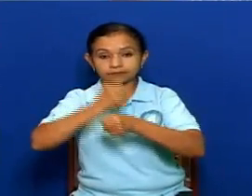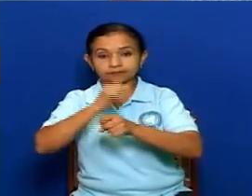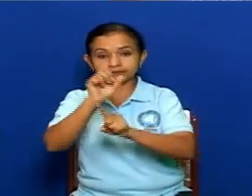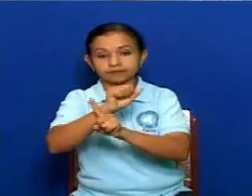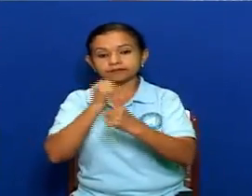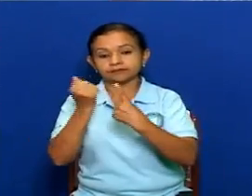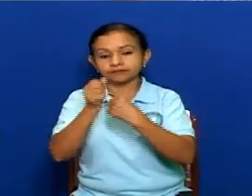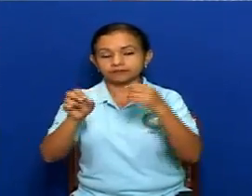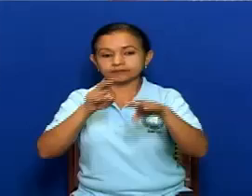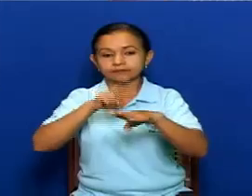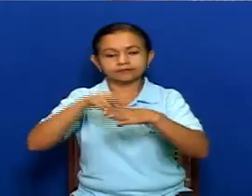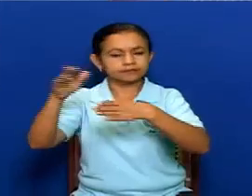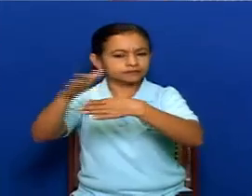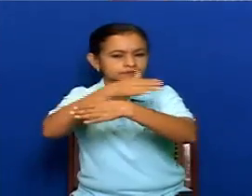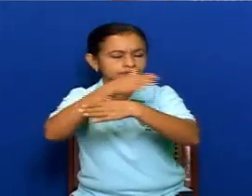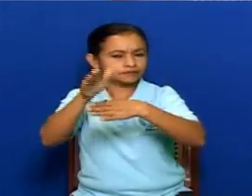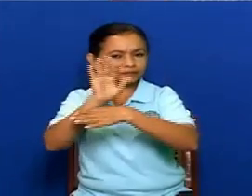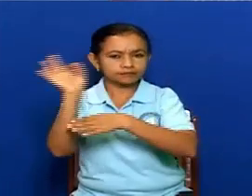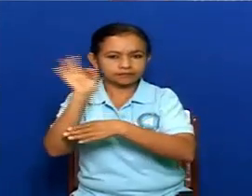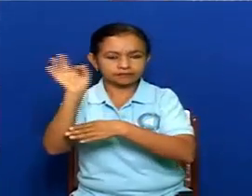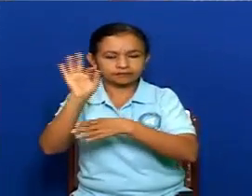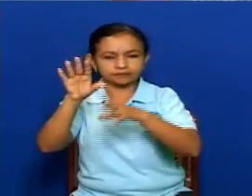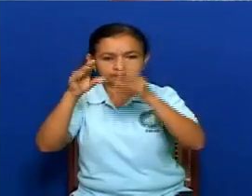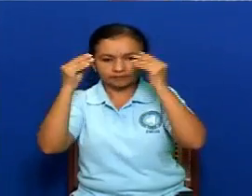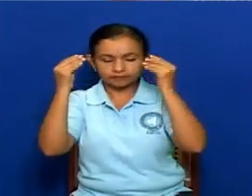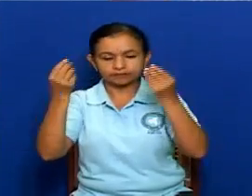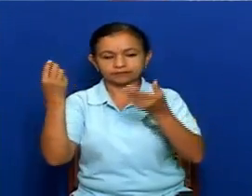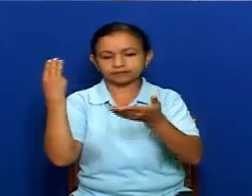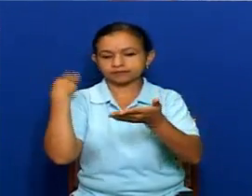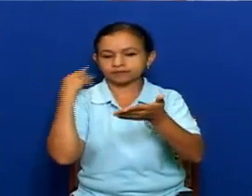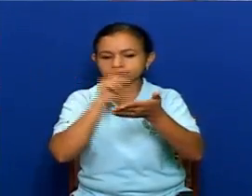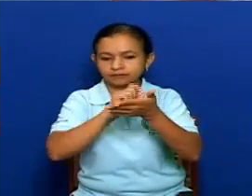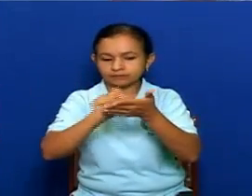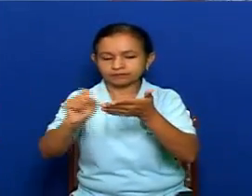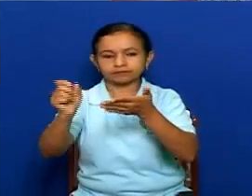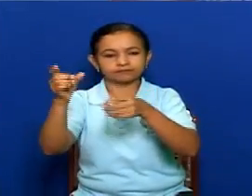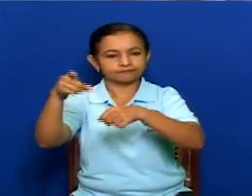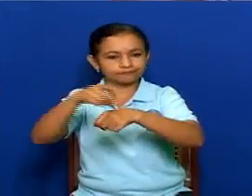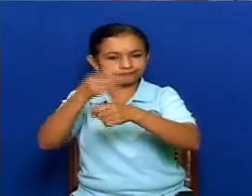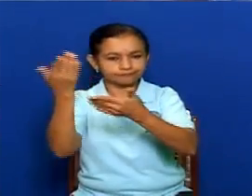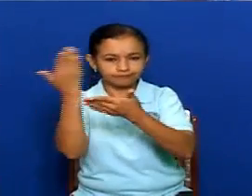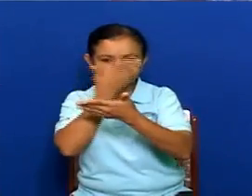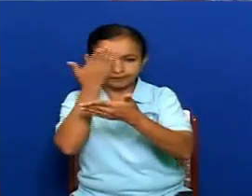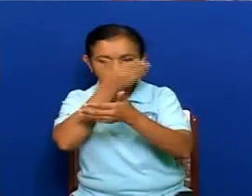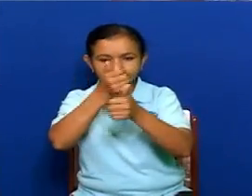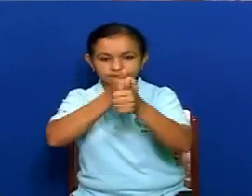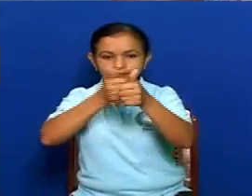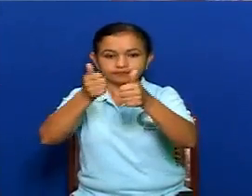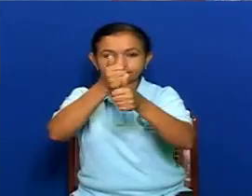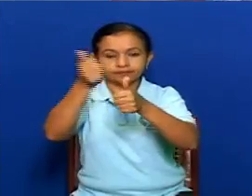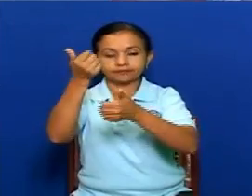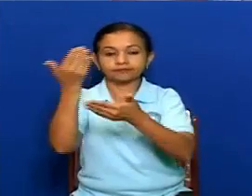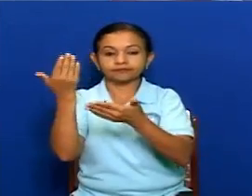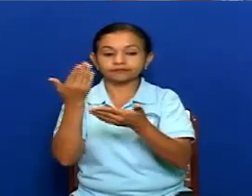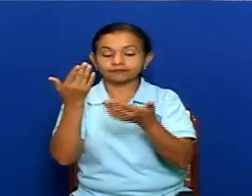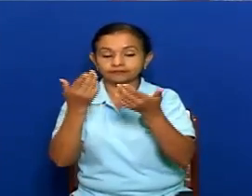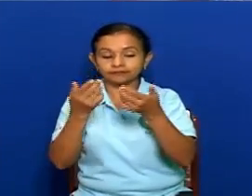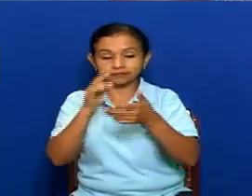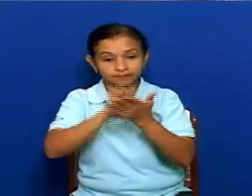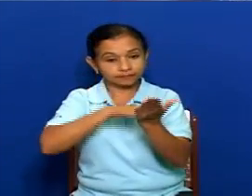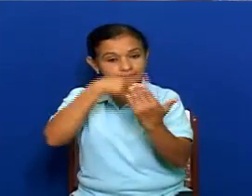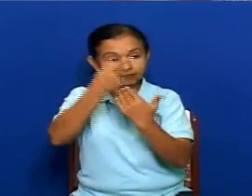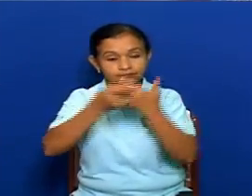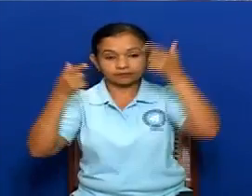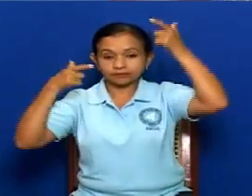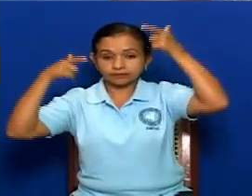etapas en capacitaciones, como en maestría, posgrado y principalmente en este programa de Sandino 2, como lo explicaba